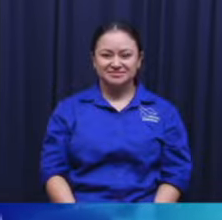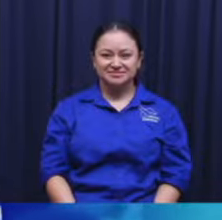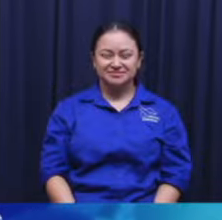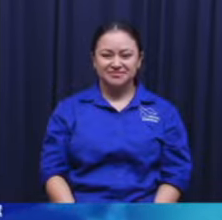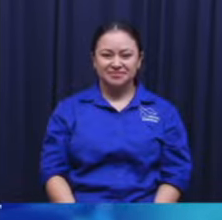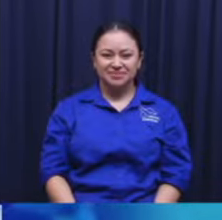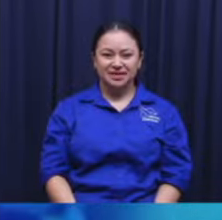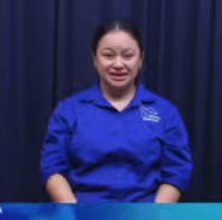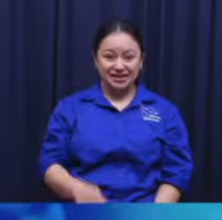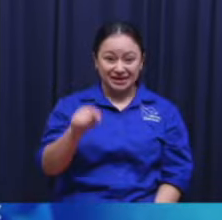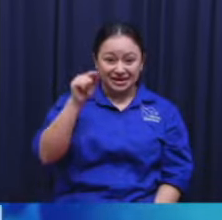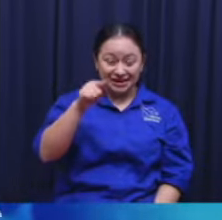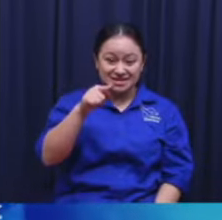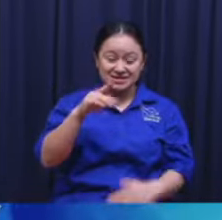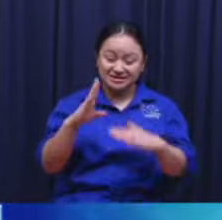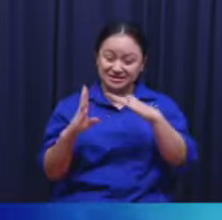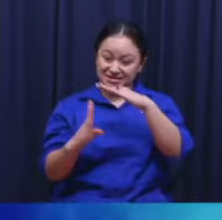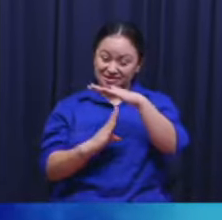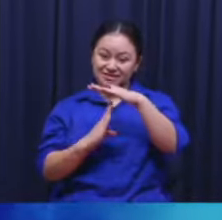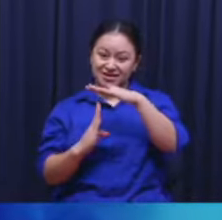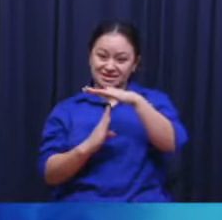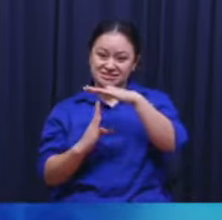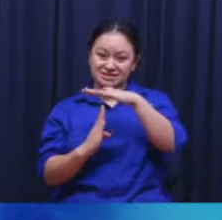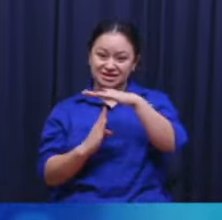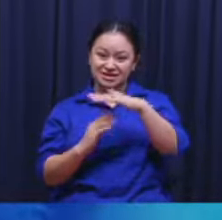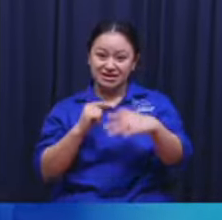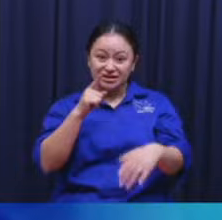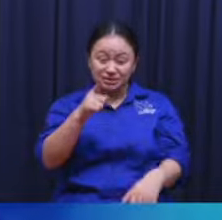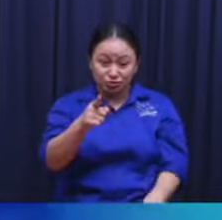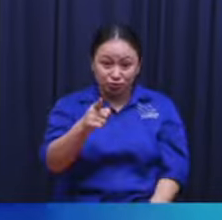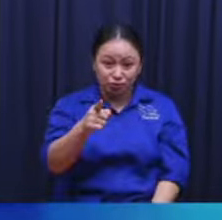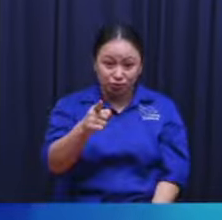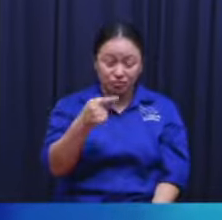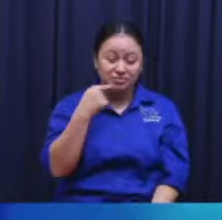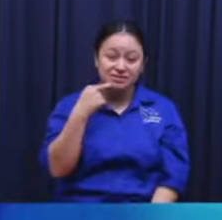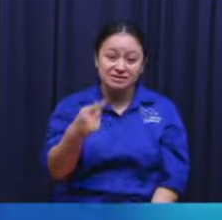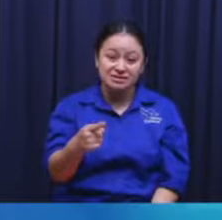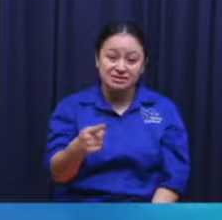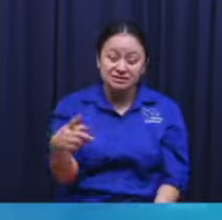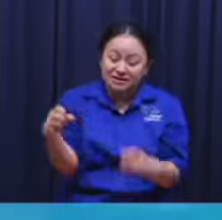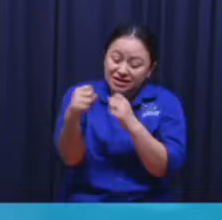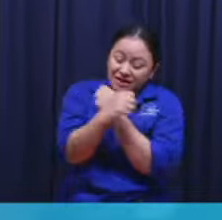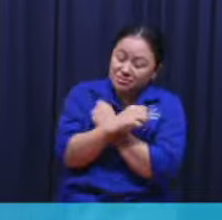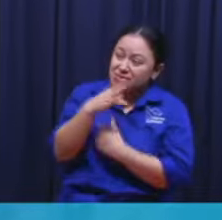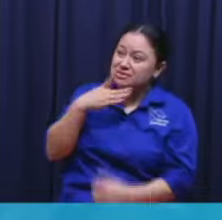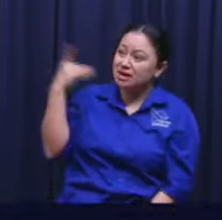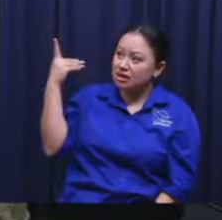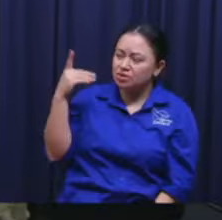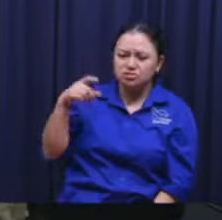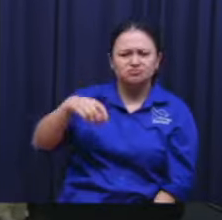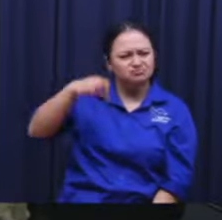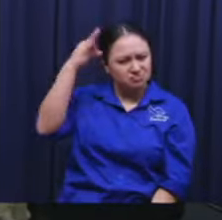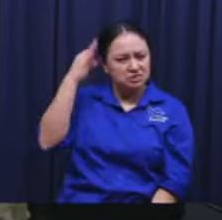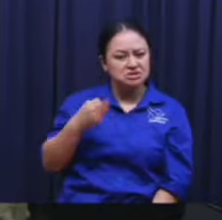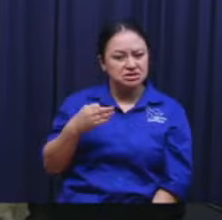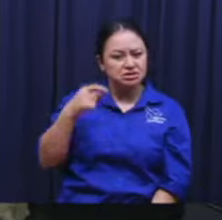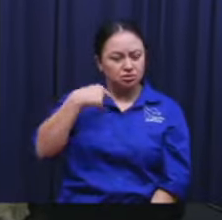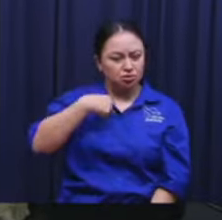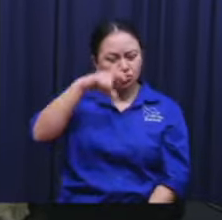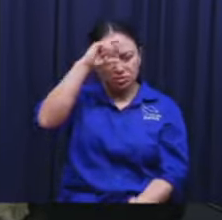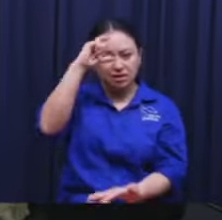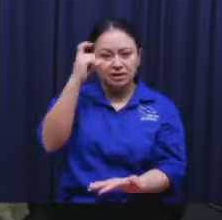Ese es el principio. El principio es: tú me dices que amas a Dios, perfecto, te creo, pero va a